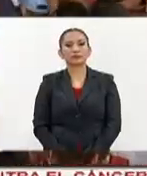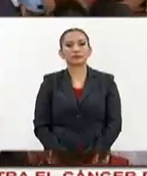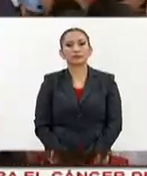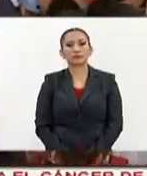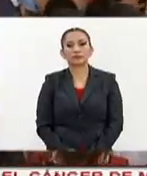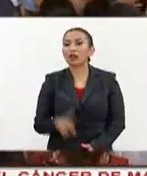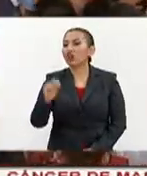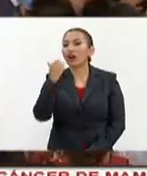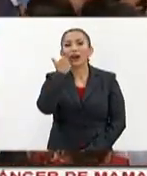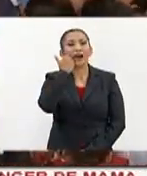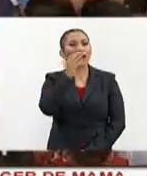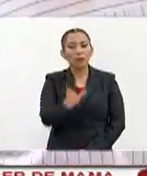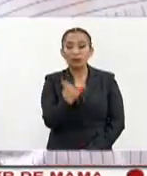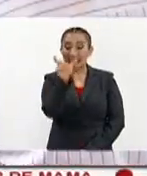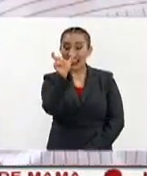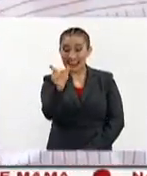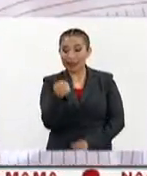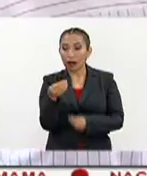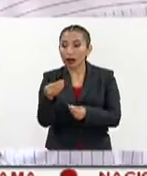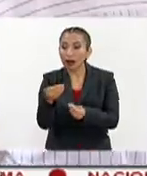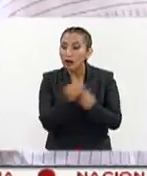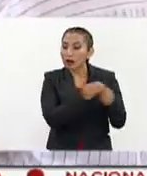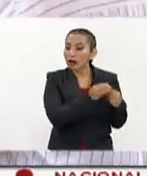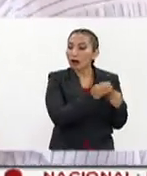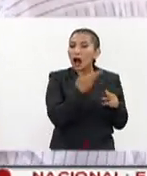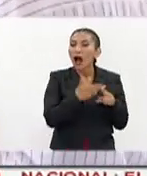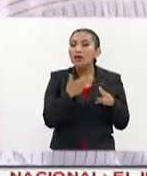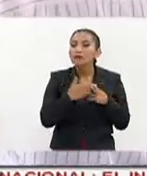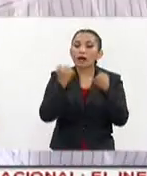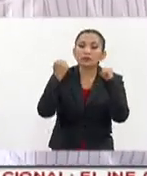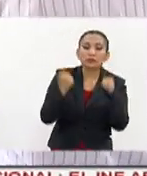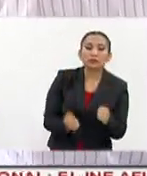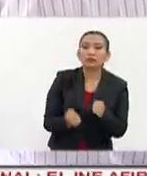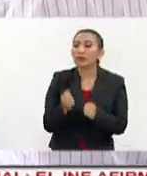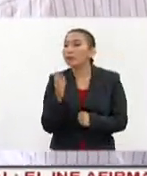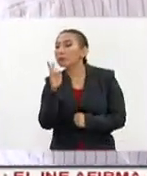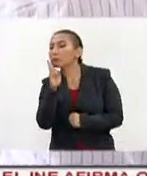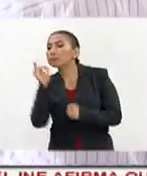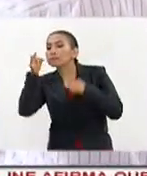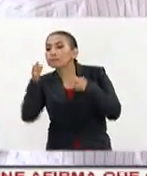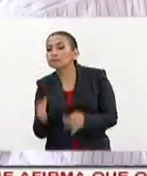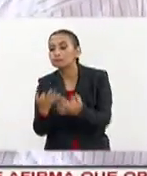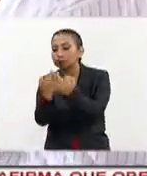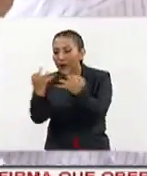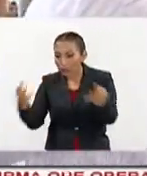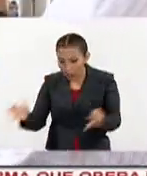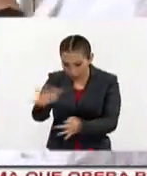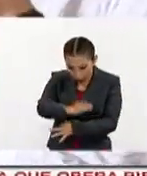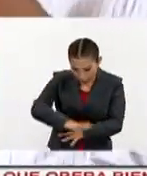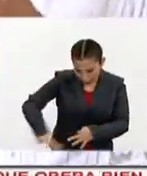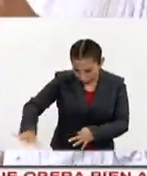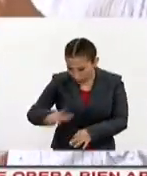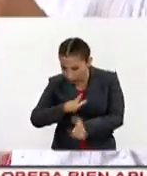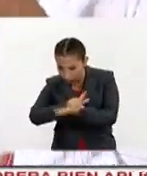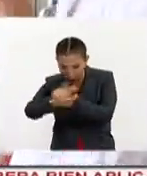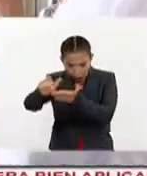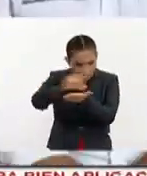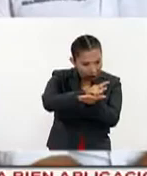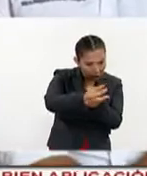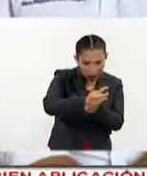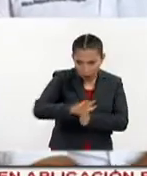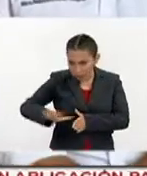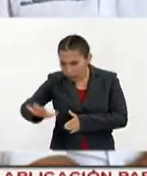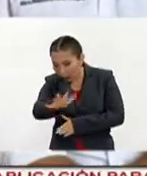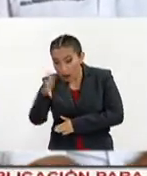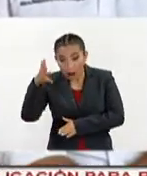Porque no queremos entregarlas si no nos aseguramos que el terreno donde se va a reconstruir esté limpio y